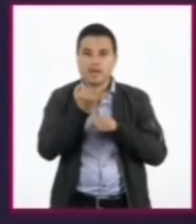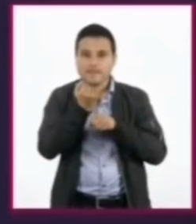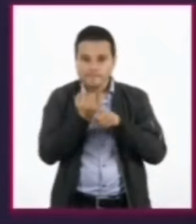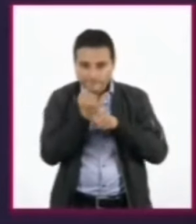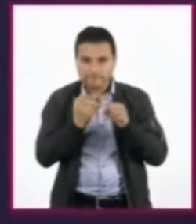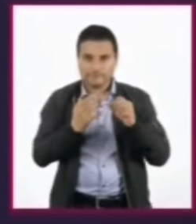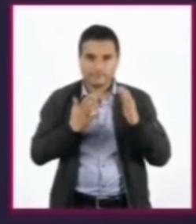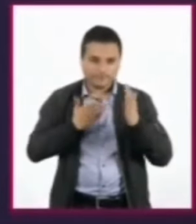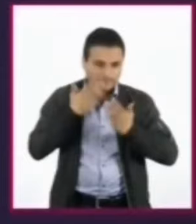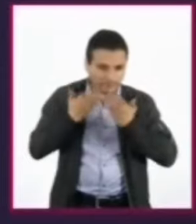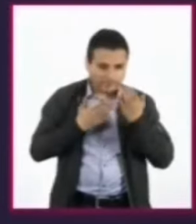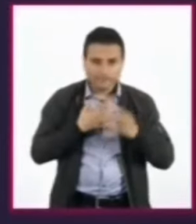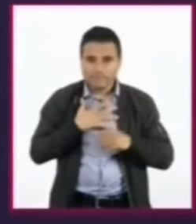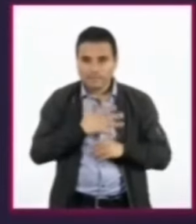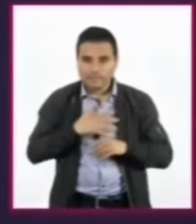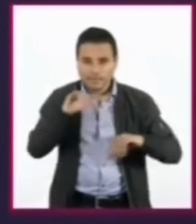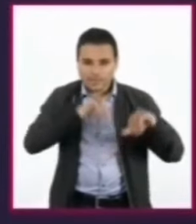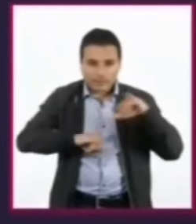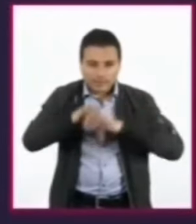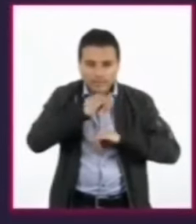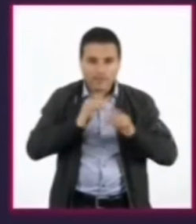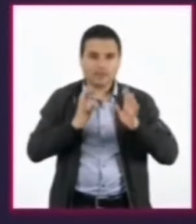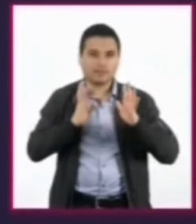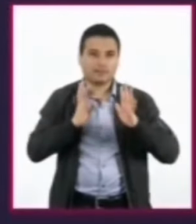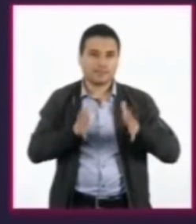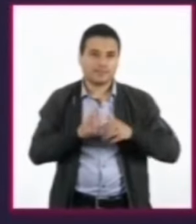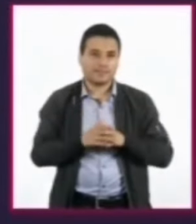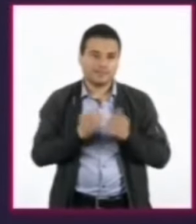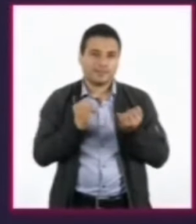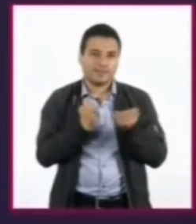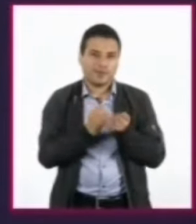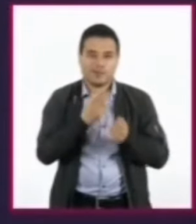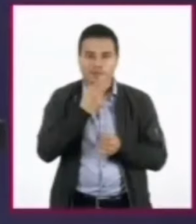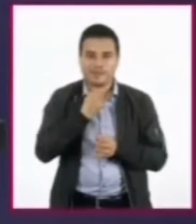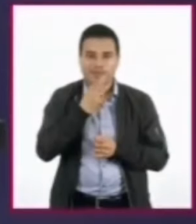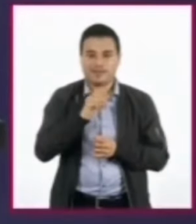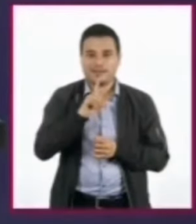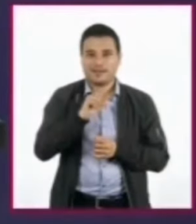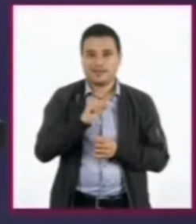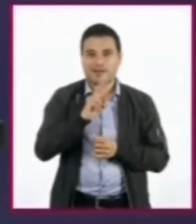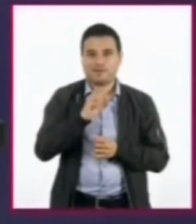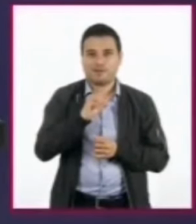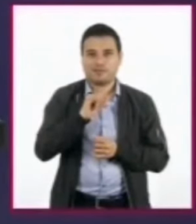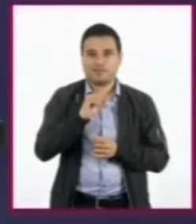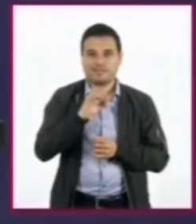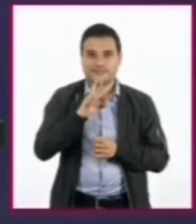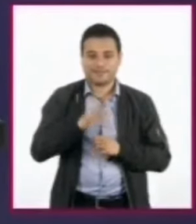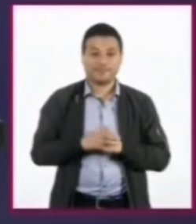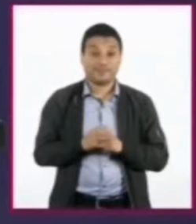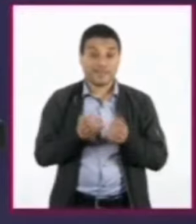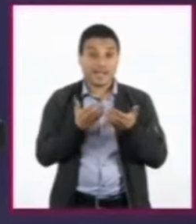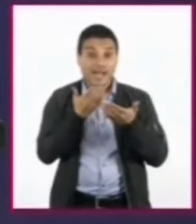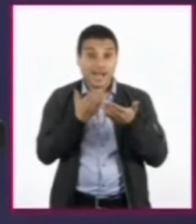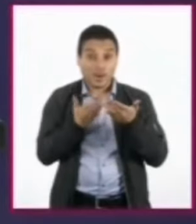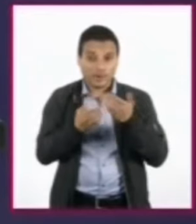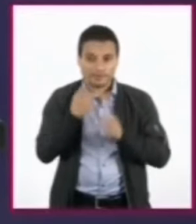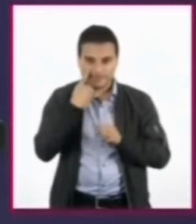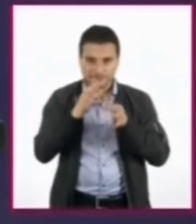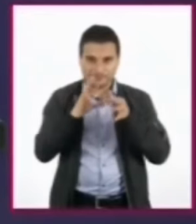medición de muchos científicos obstinados como Lavoisier. Ahora mencionaremos